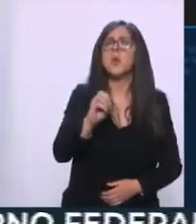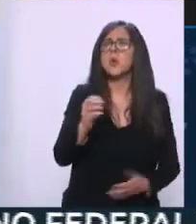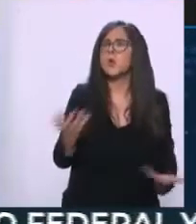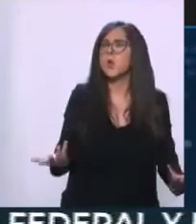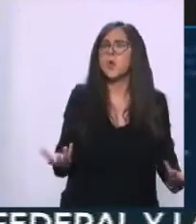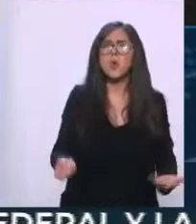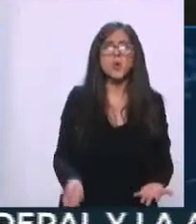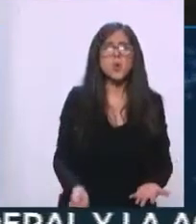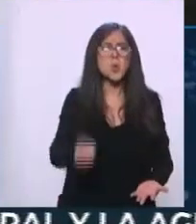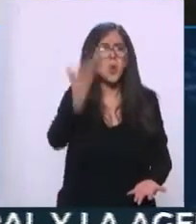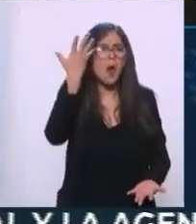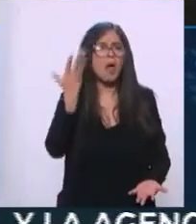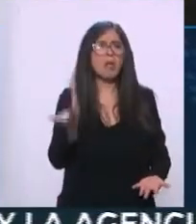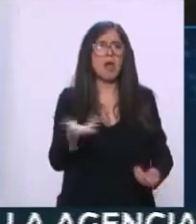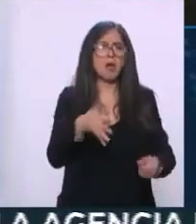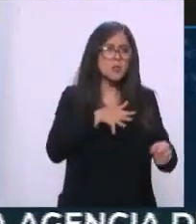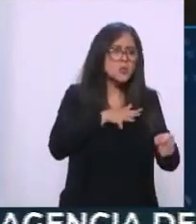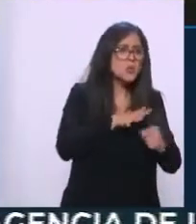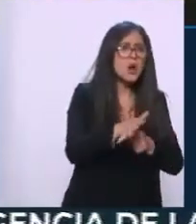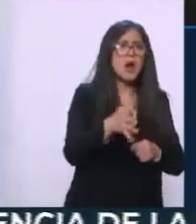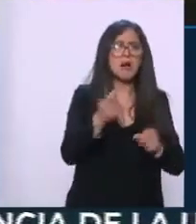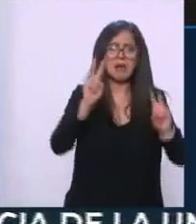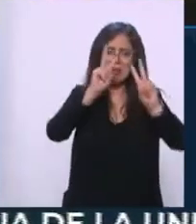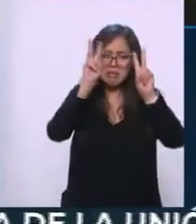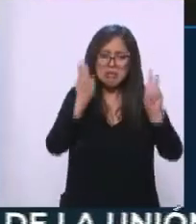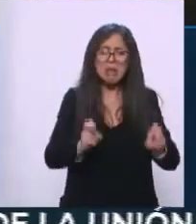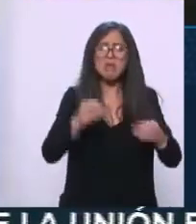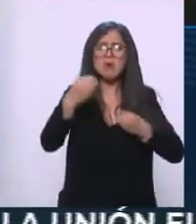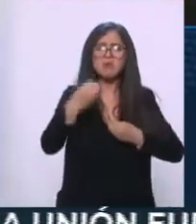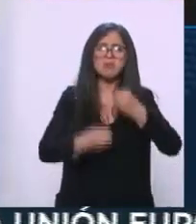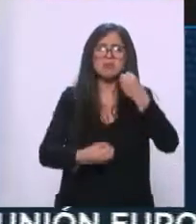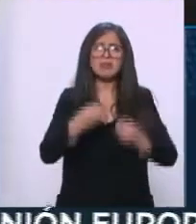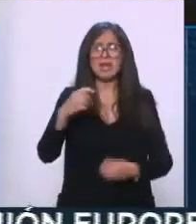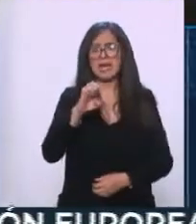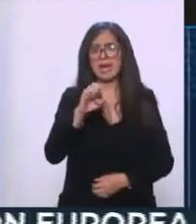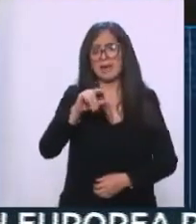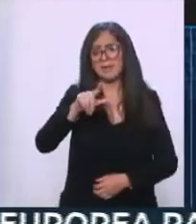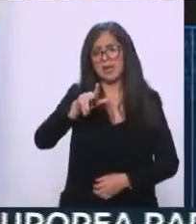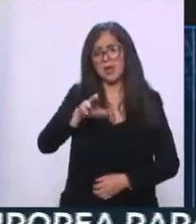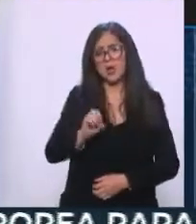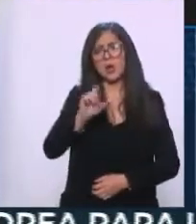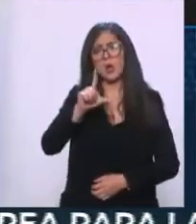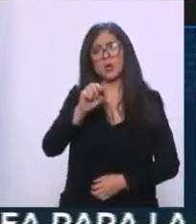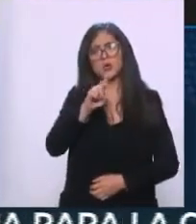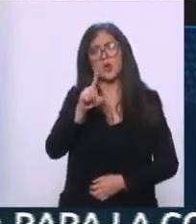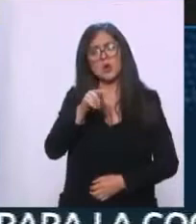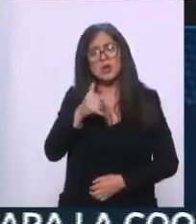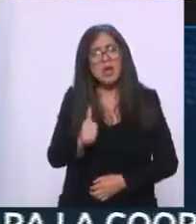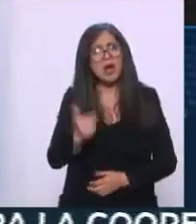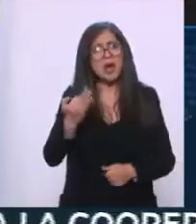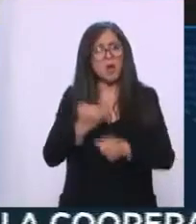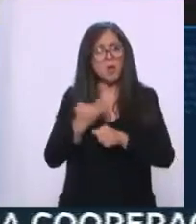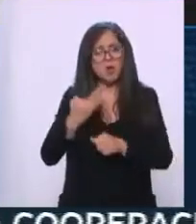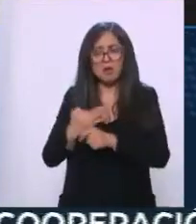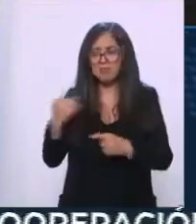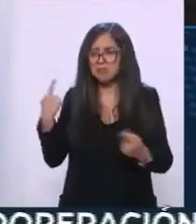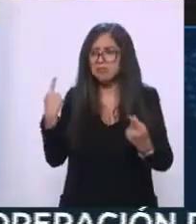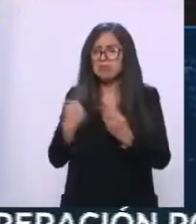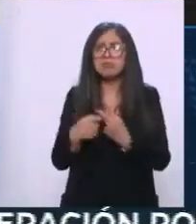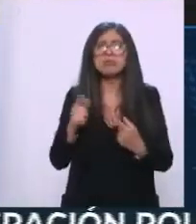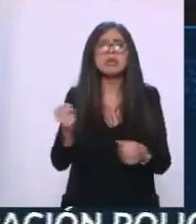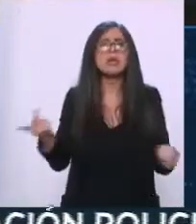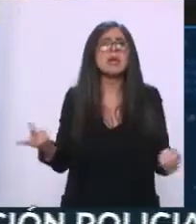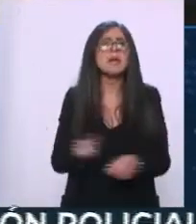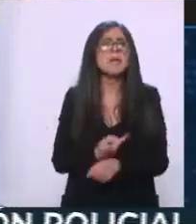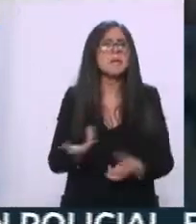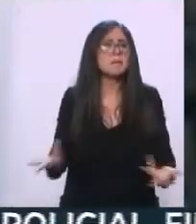los escenarios que tiene la situación jurídica de Emilio Lozoya al día de hoy, con lo que sabemos? Bueno,